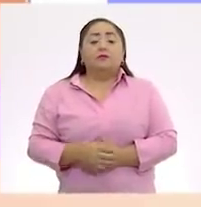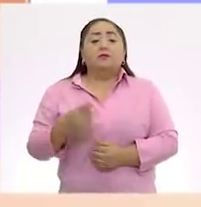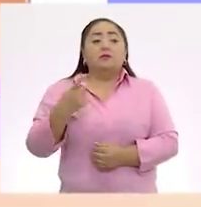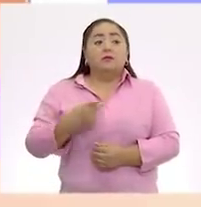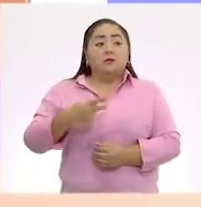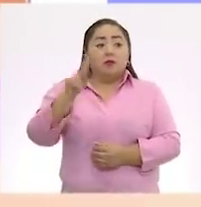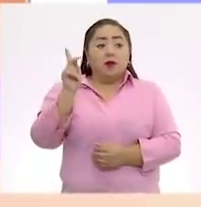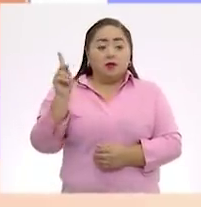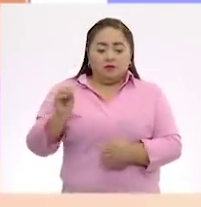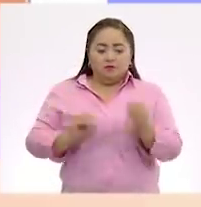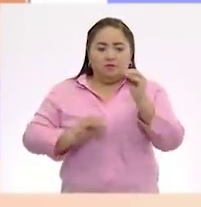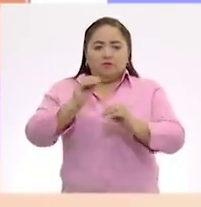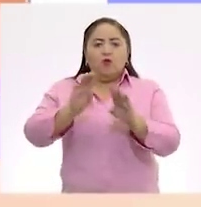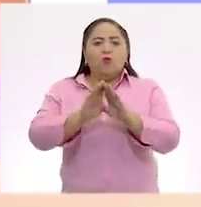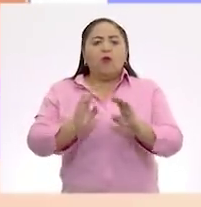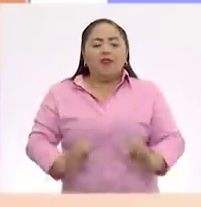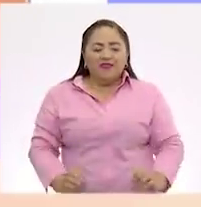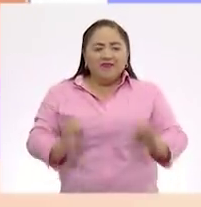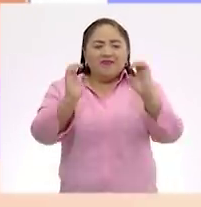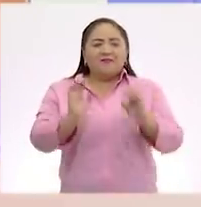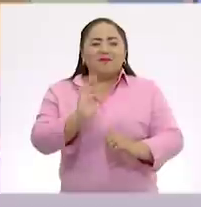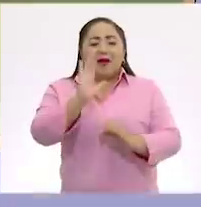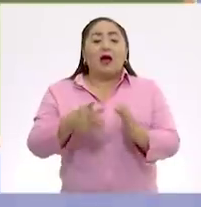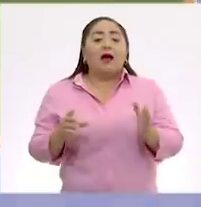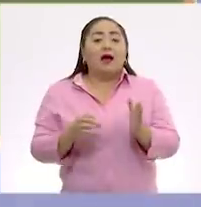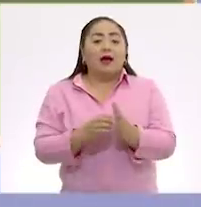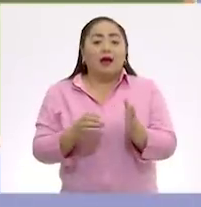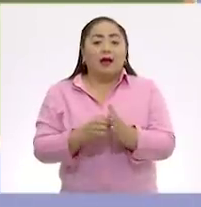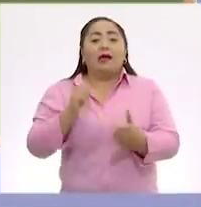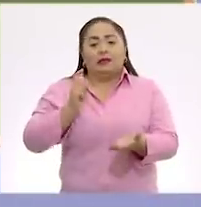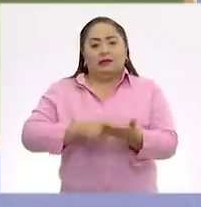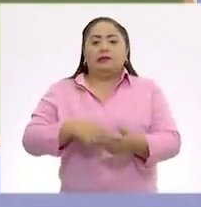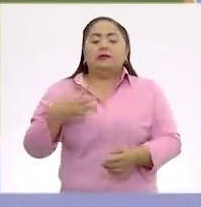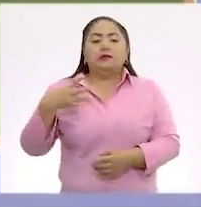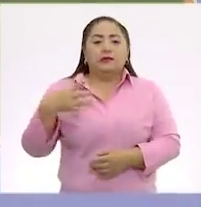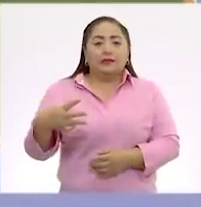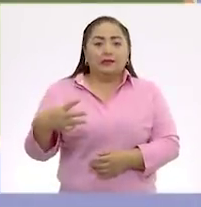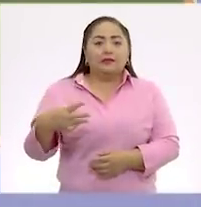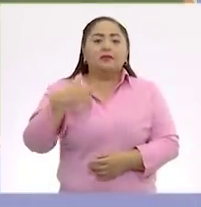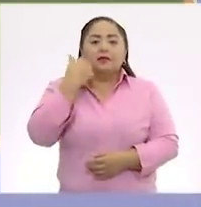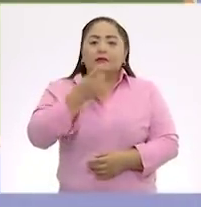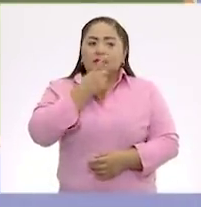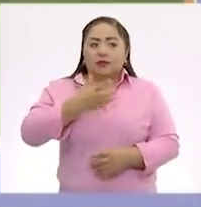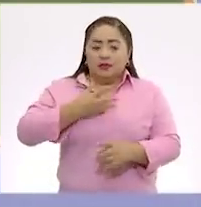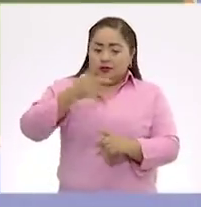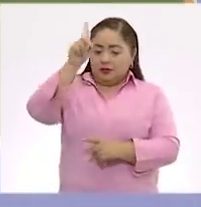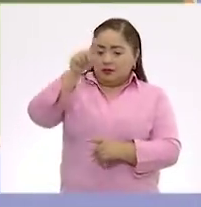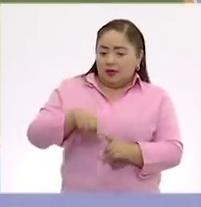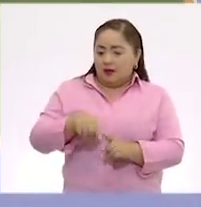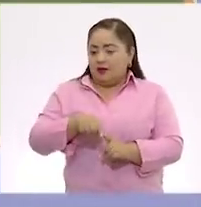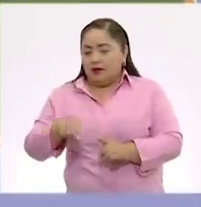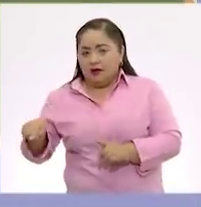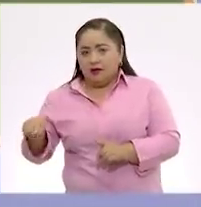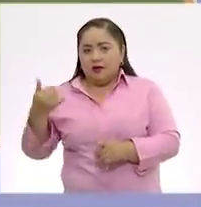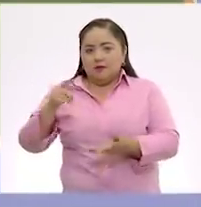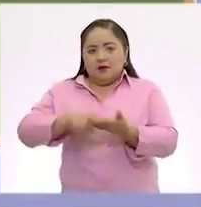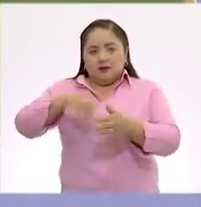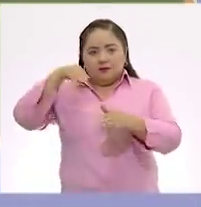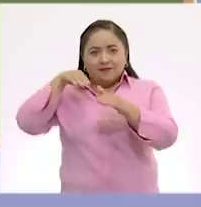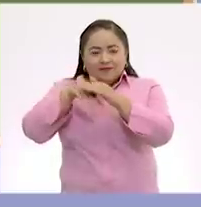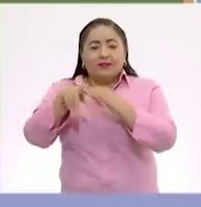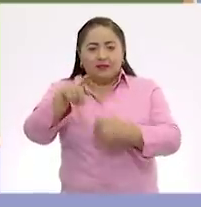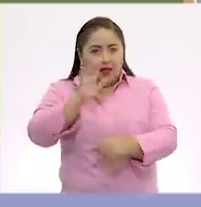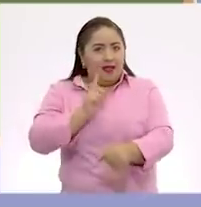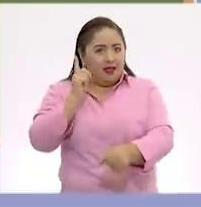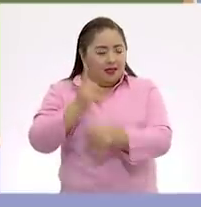Pedro armó un edificio con caja. Eso es una figura tridimensional. Tiene largo, ancho y profundidad. ¿Se